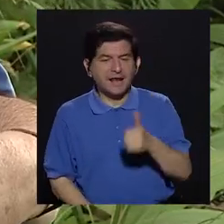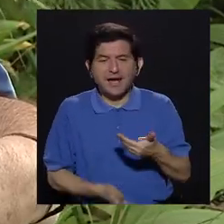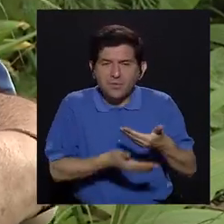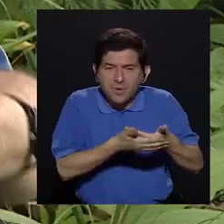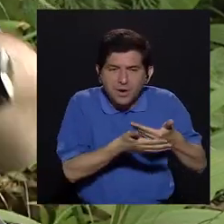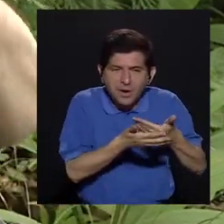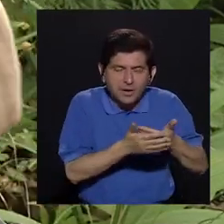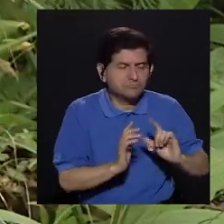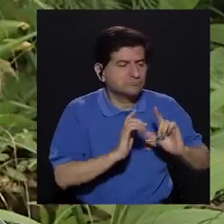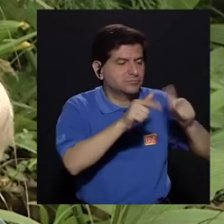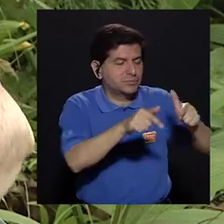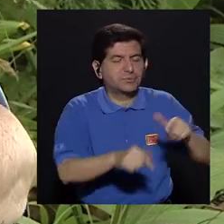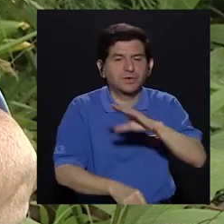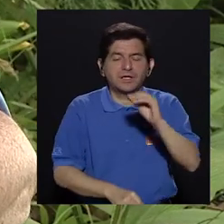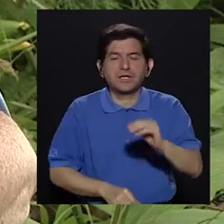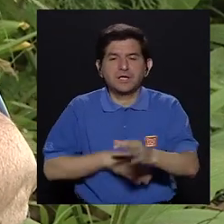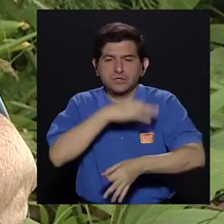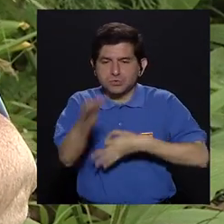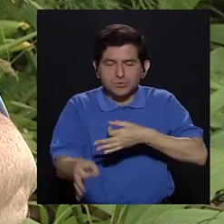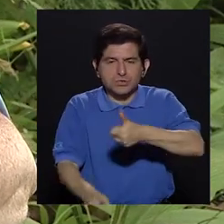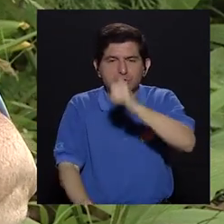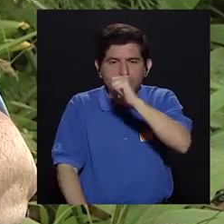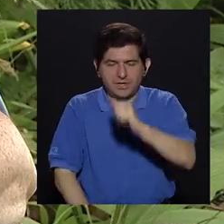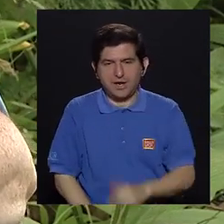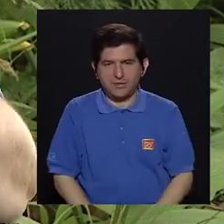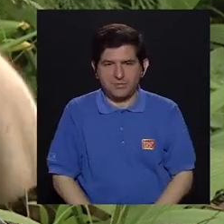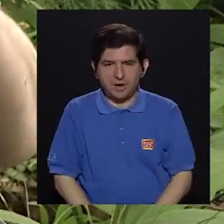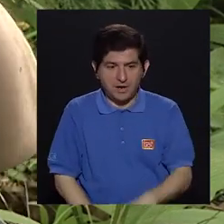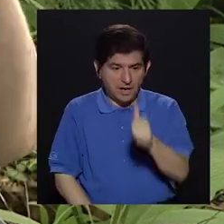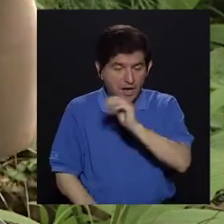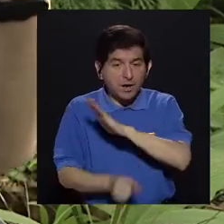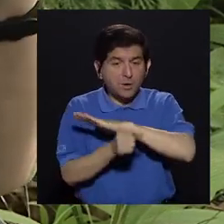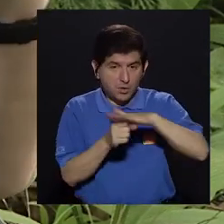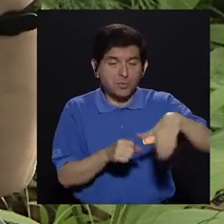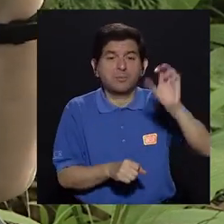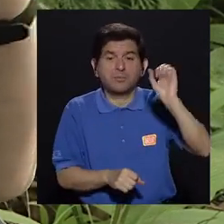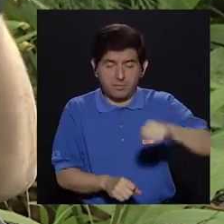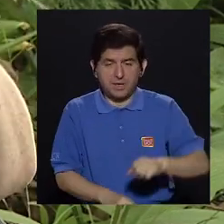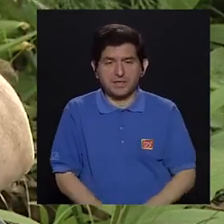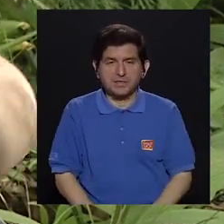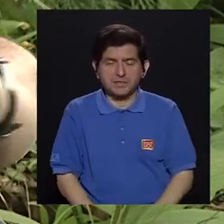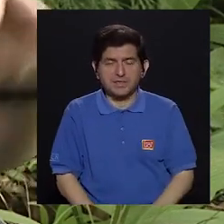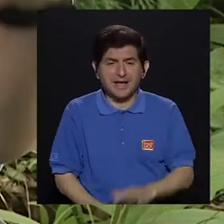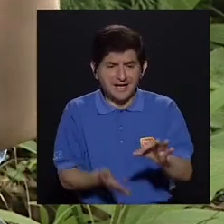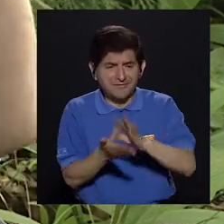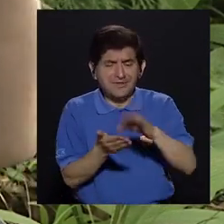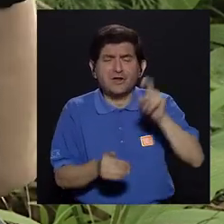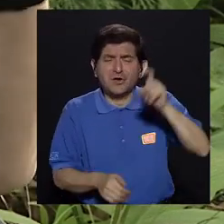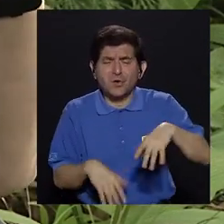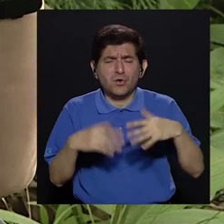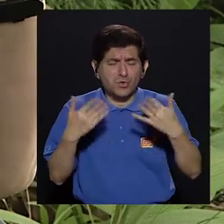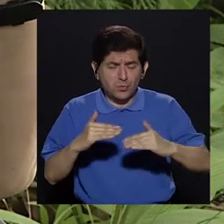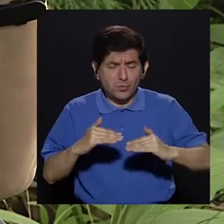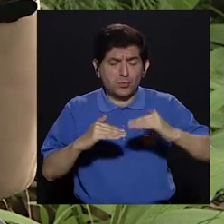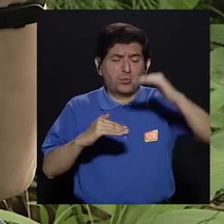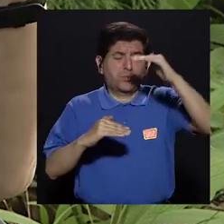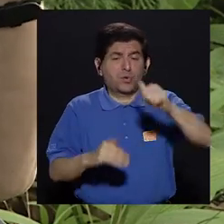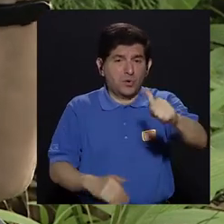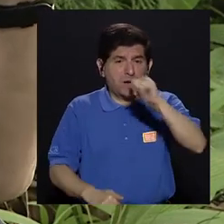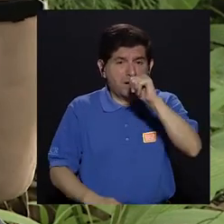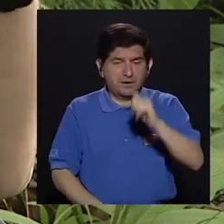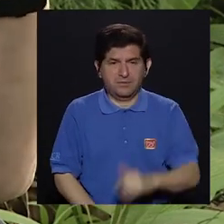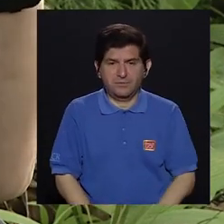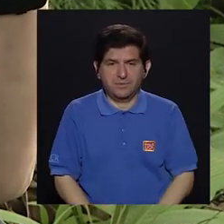del remojo y reponer agua, ¿verdad? Agua suficiente, eso sí, porque los frijoles necesitan suficiente agua, es